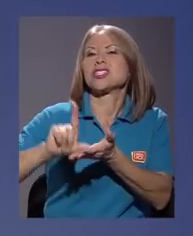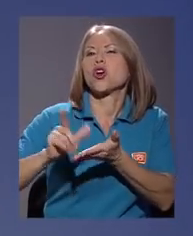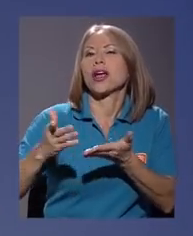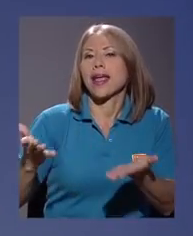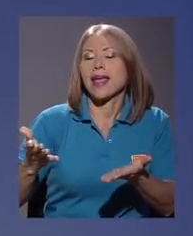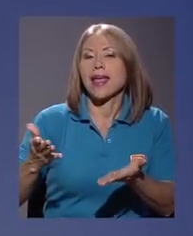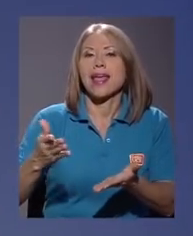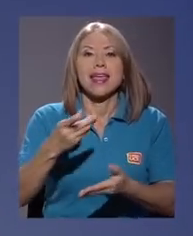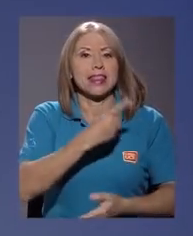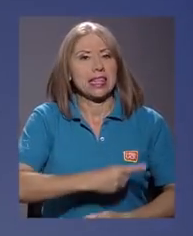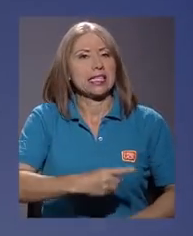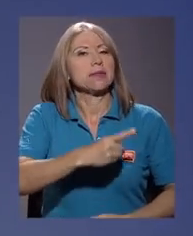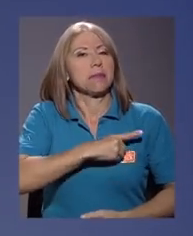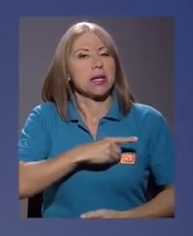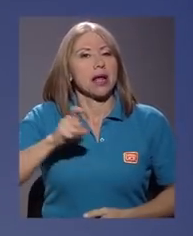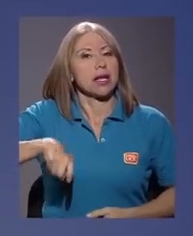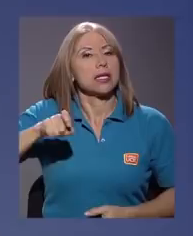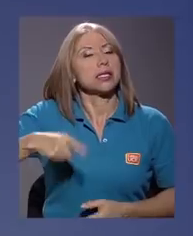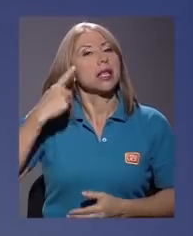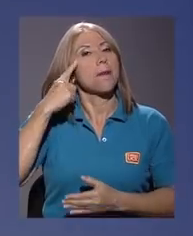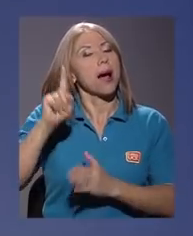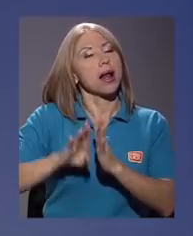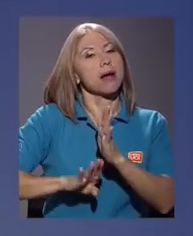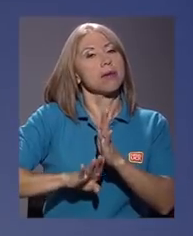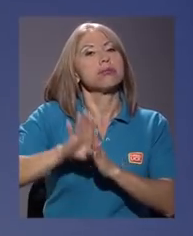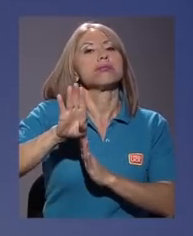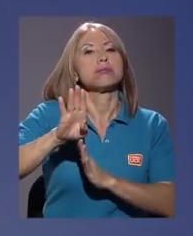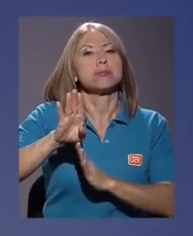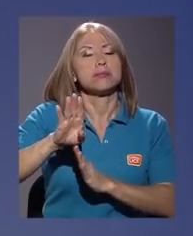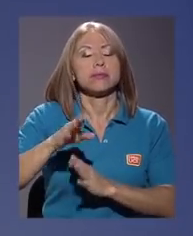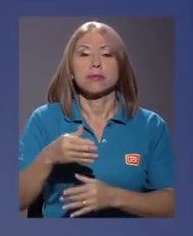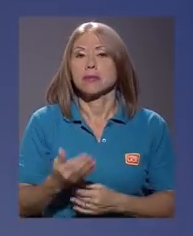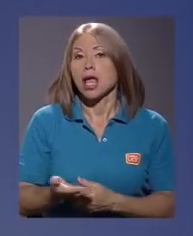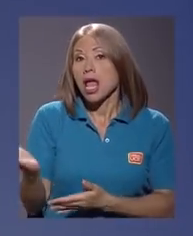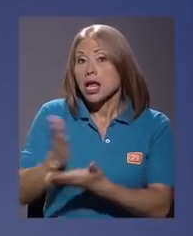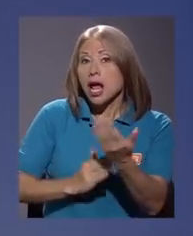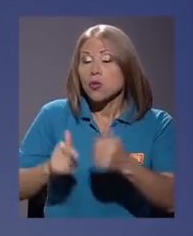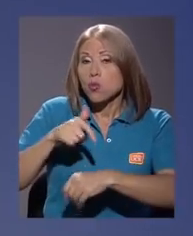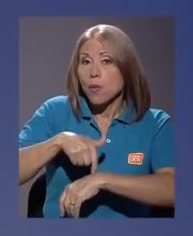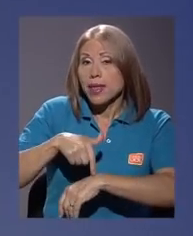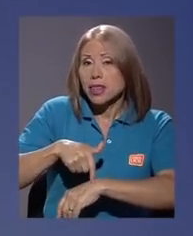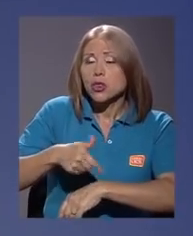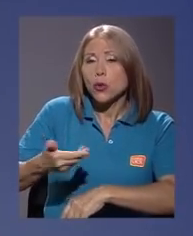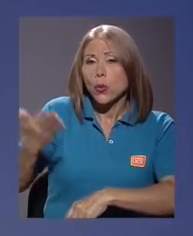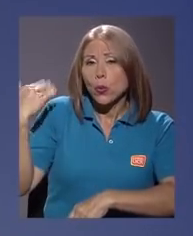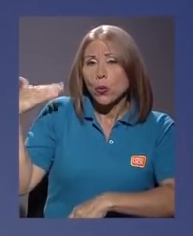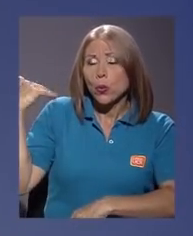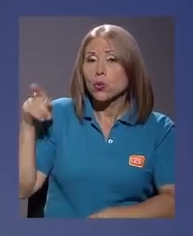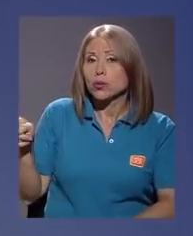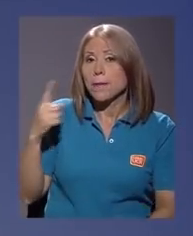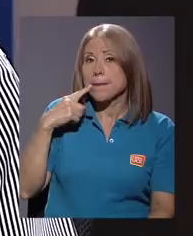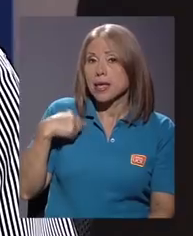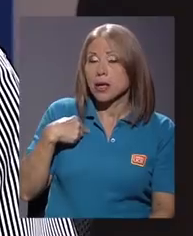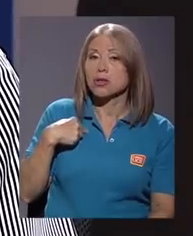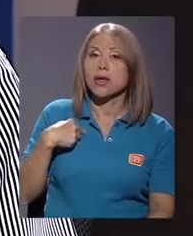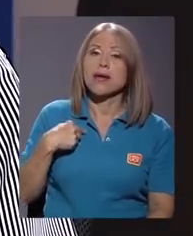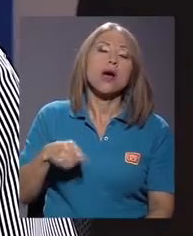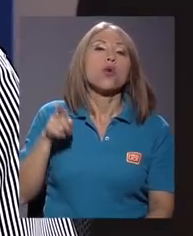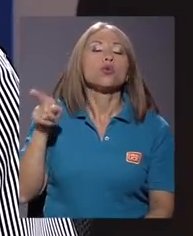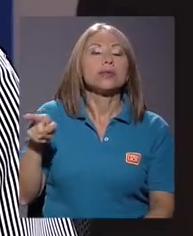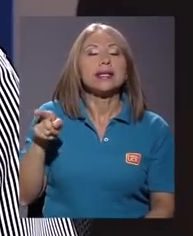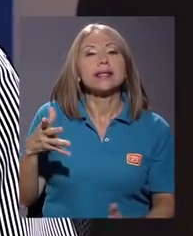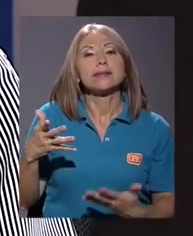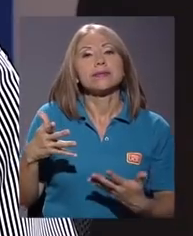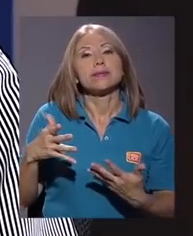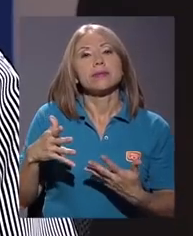necesitan para poder llegar lejos en sus carreras eh en algún momento vos me contabas que dedicabas muchas